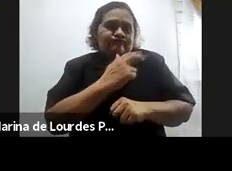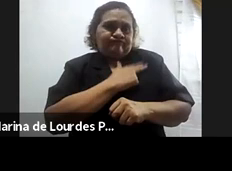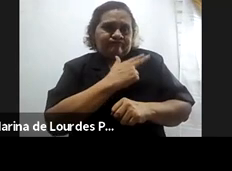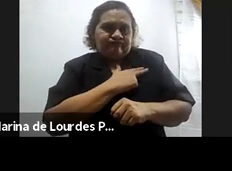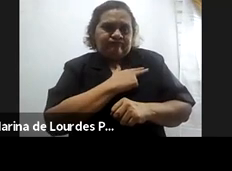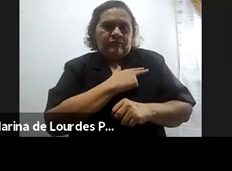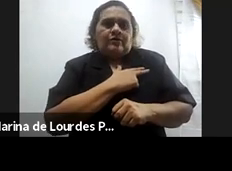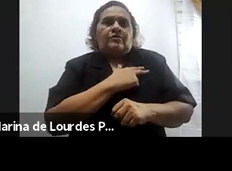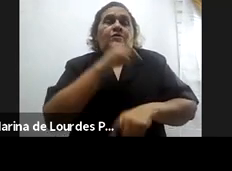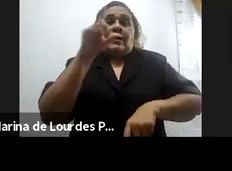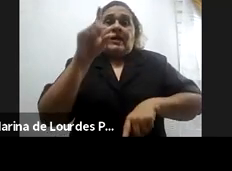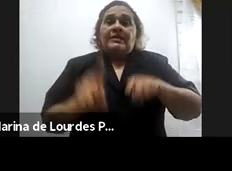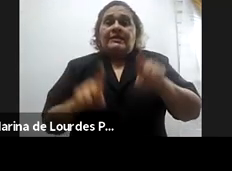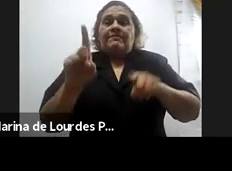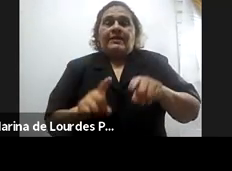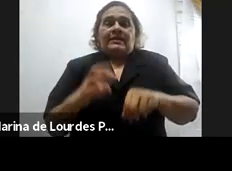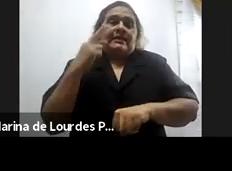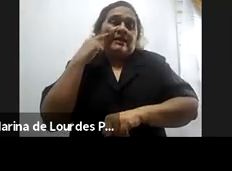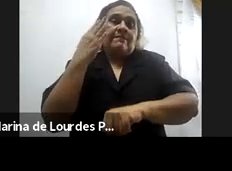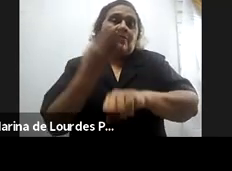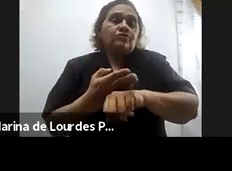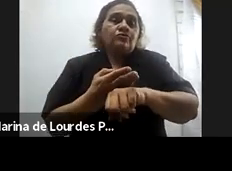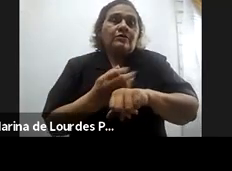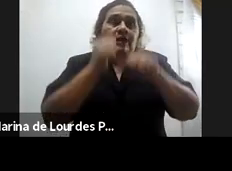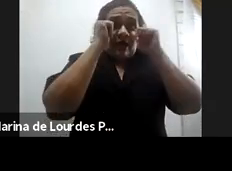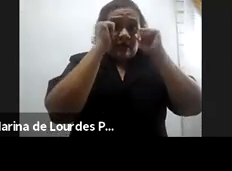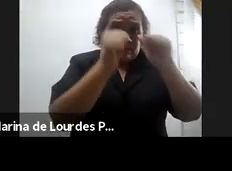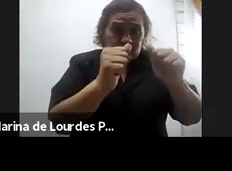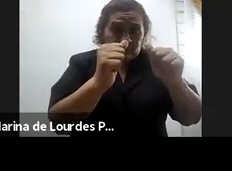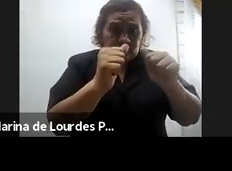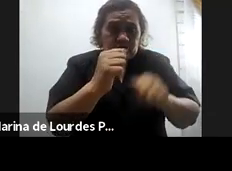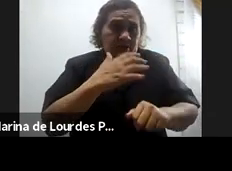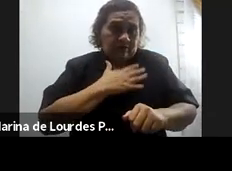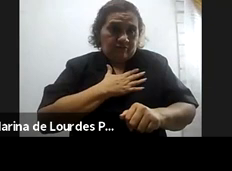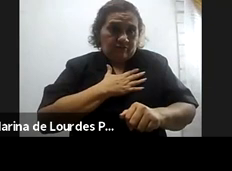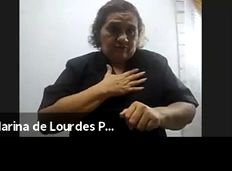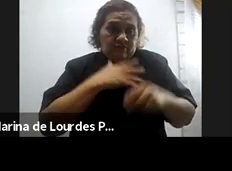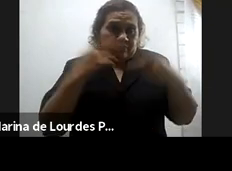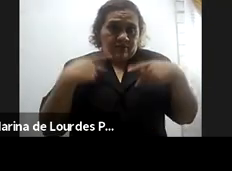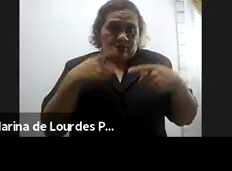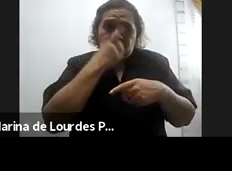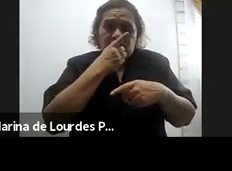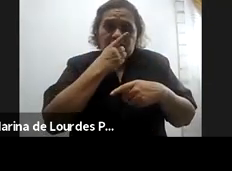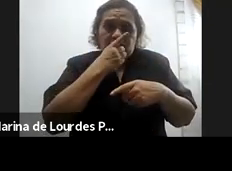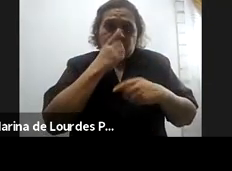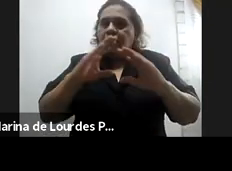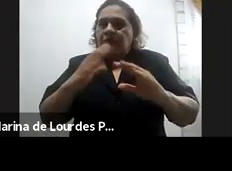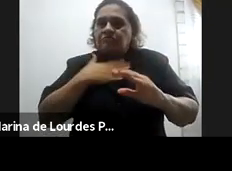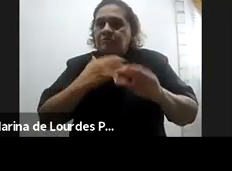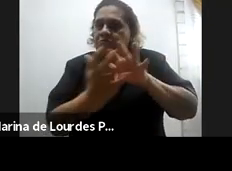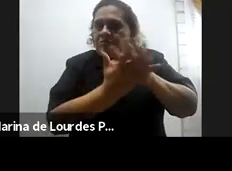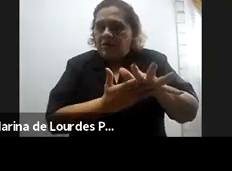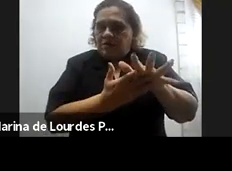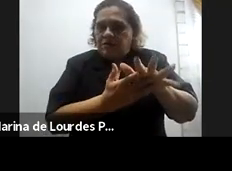amputaciones depende de la responsabilidad, de la atención y del autocuidado que tengamos también con nuestros pies. La